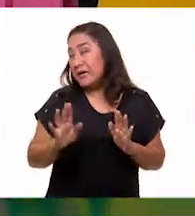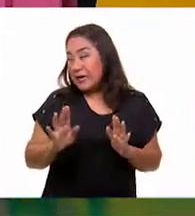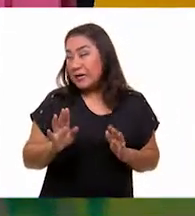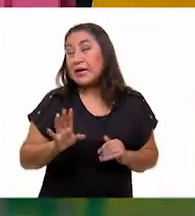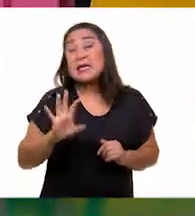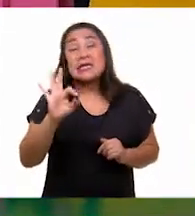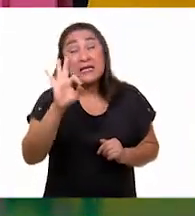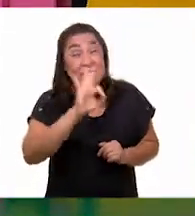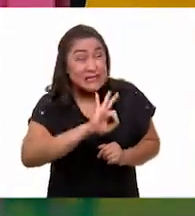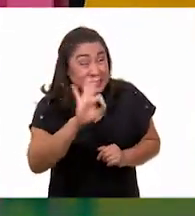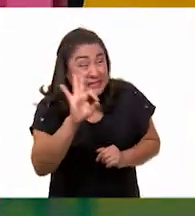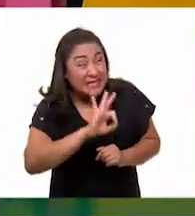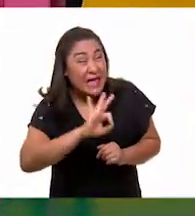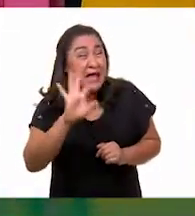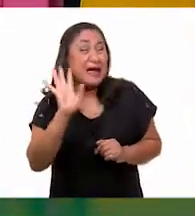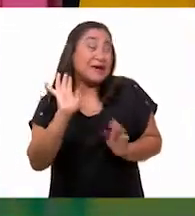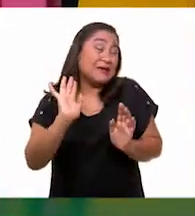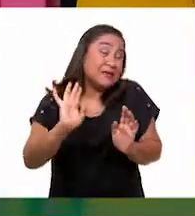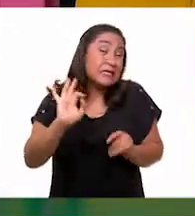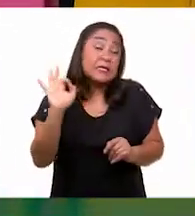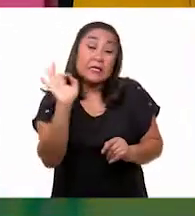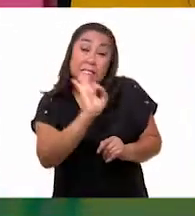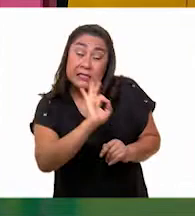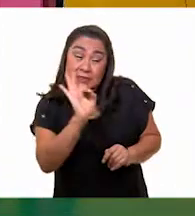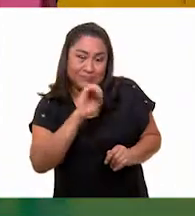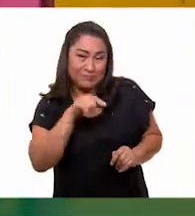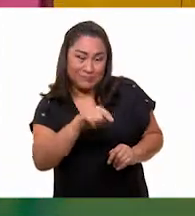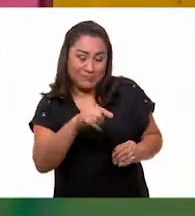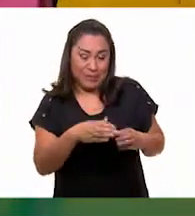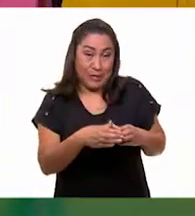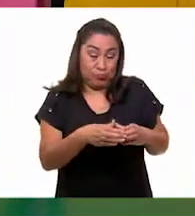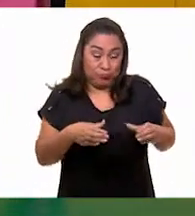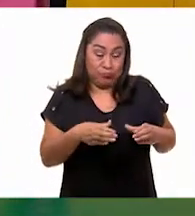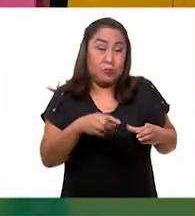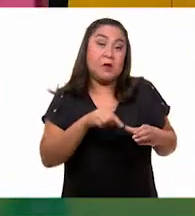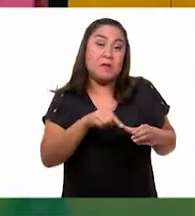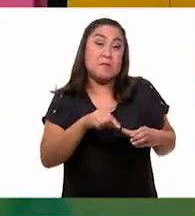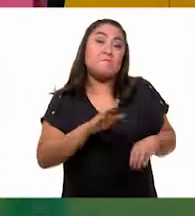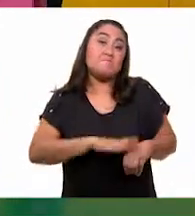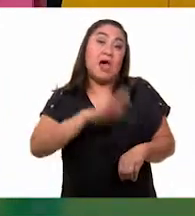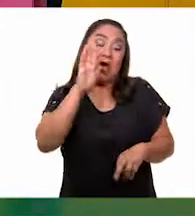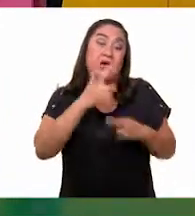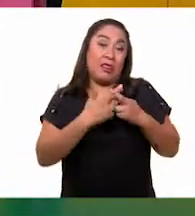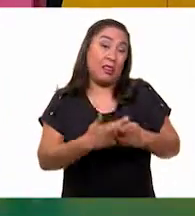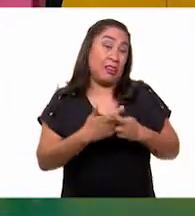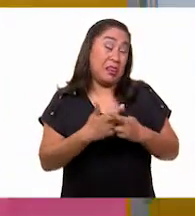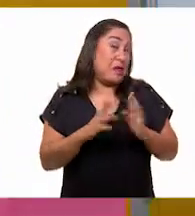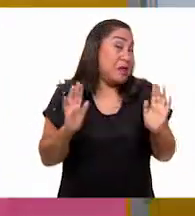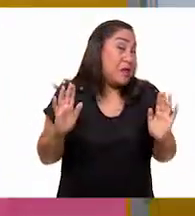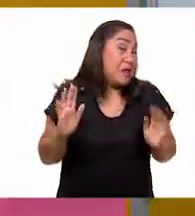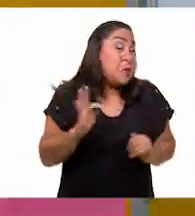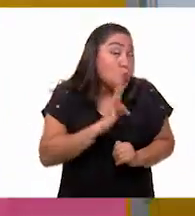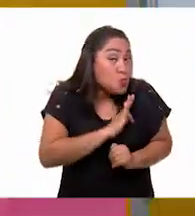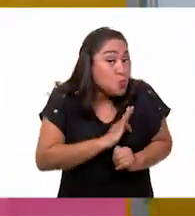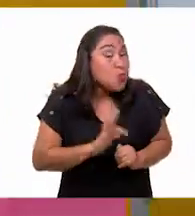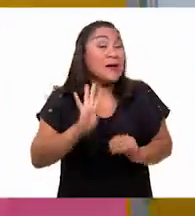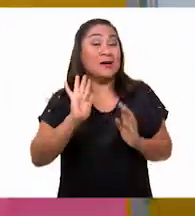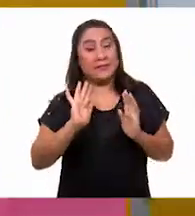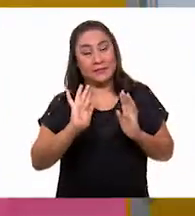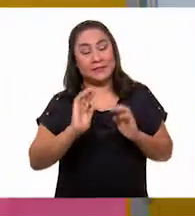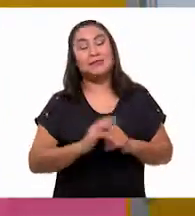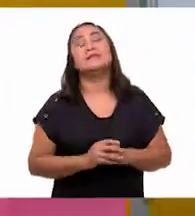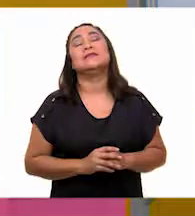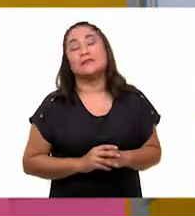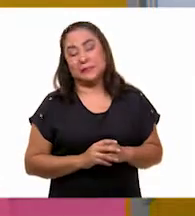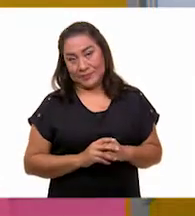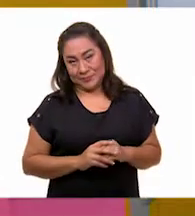Probablemente, ¿sí? a la que es más ancha le quepa más, puede ser. Bueno, esto